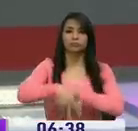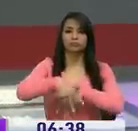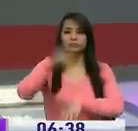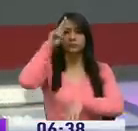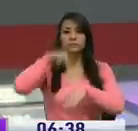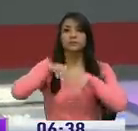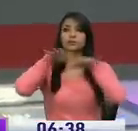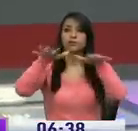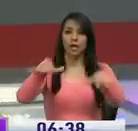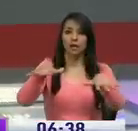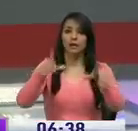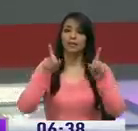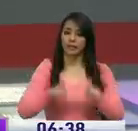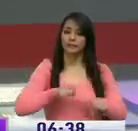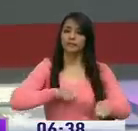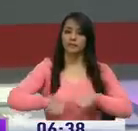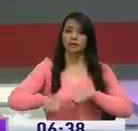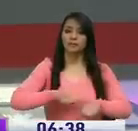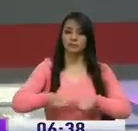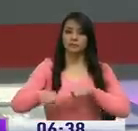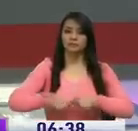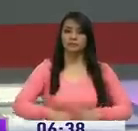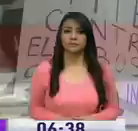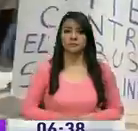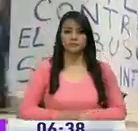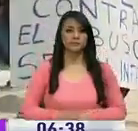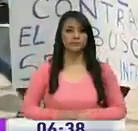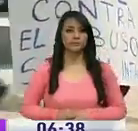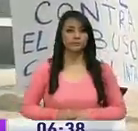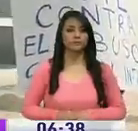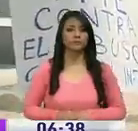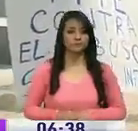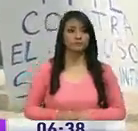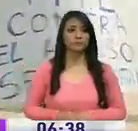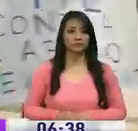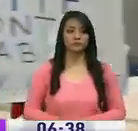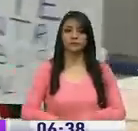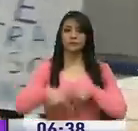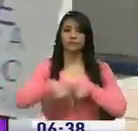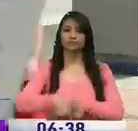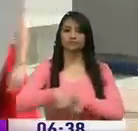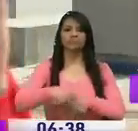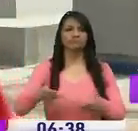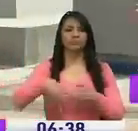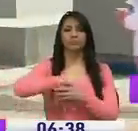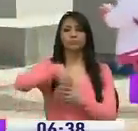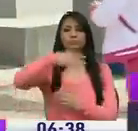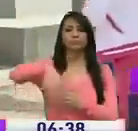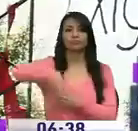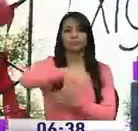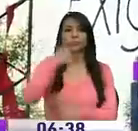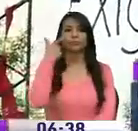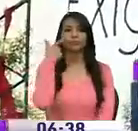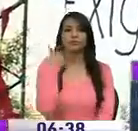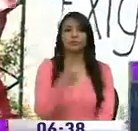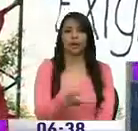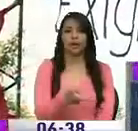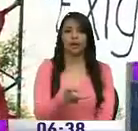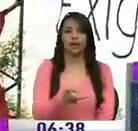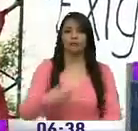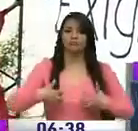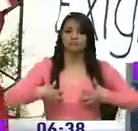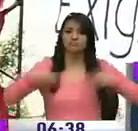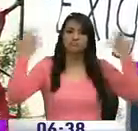para que se les de trámite miremos se apostaron en los exteriores de la fiscalía general del estado para Elevar su voz de